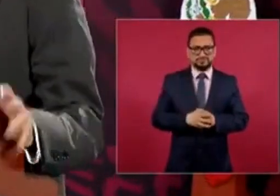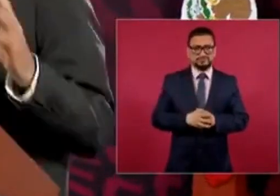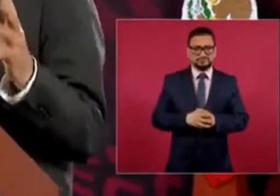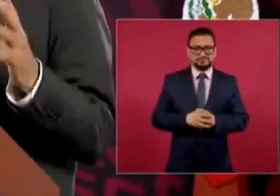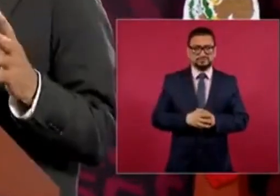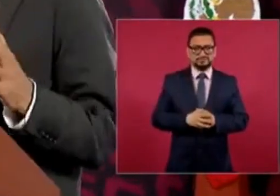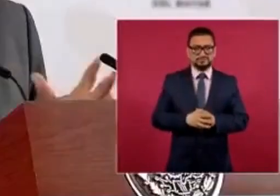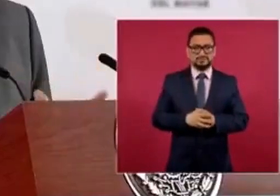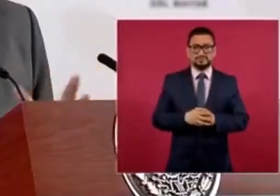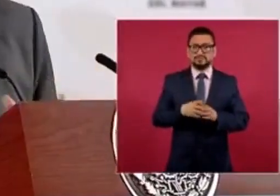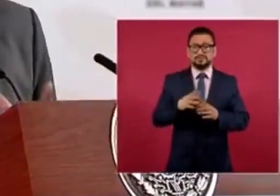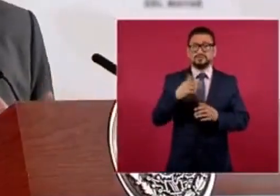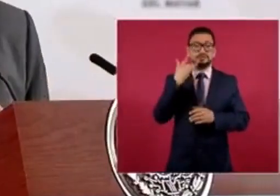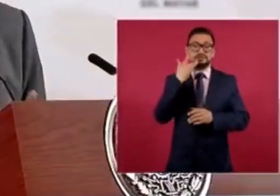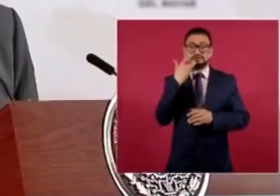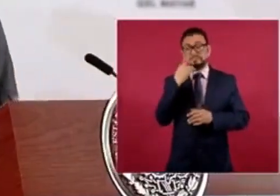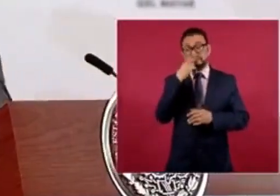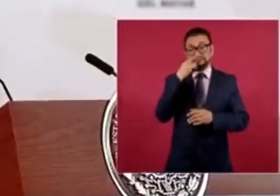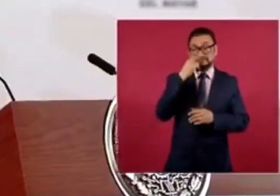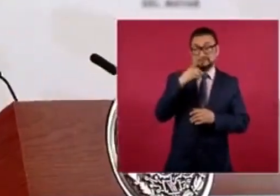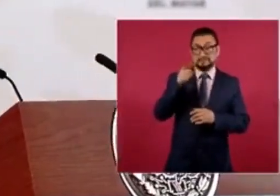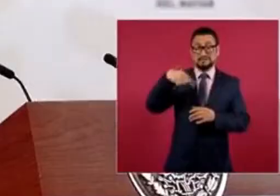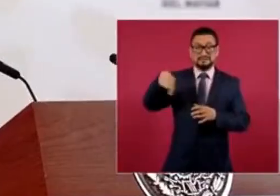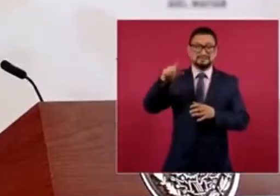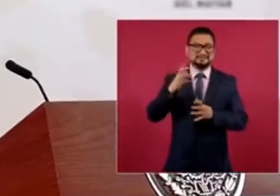A veces los CEOs son más